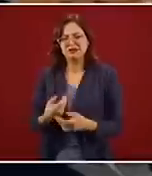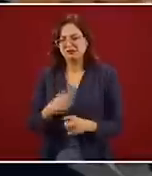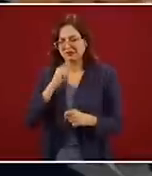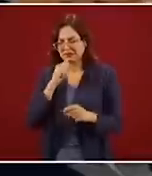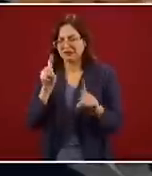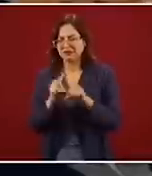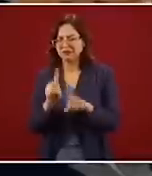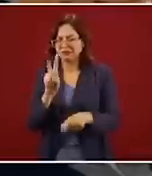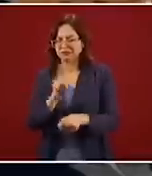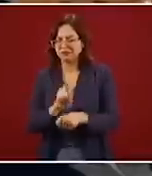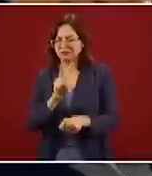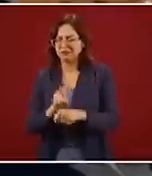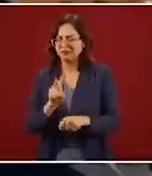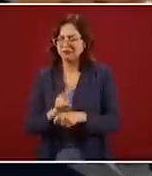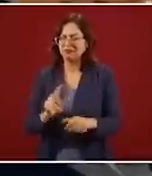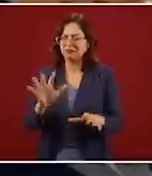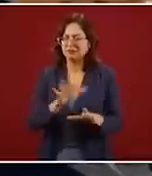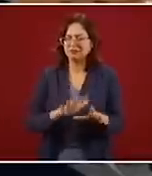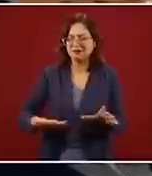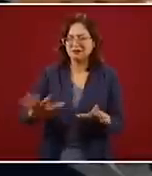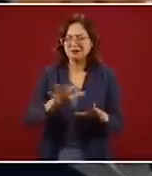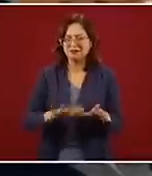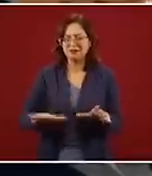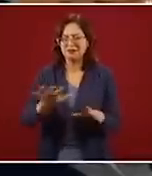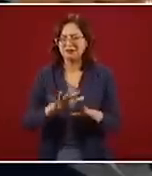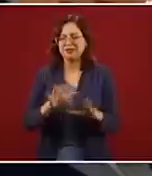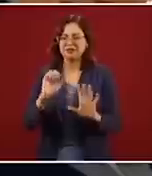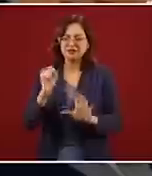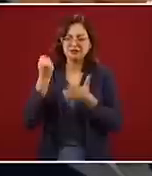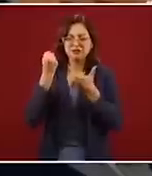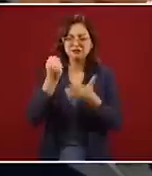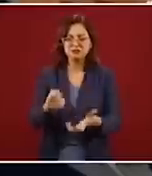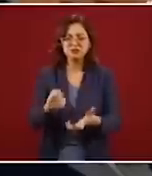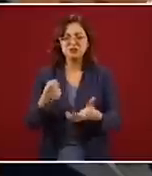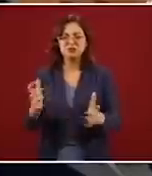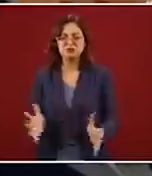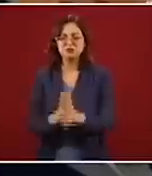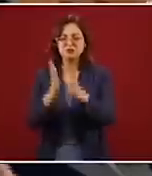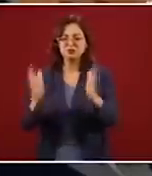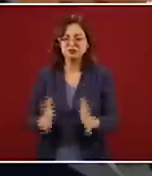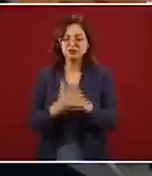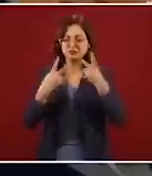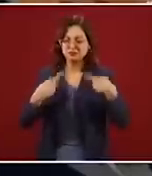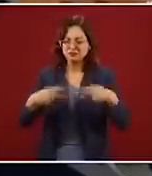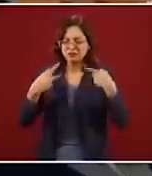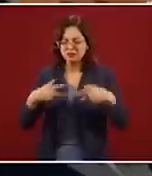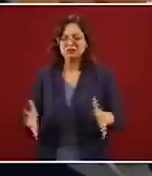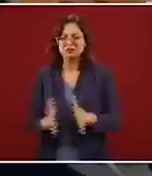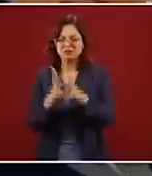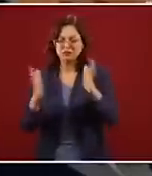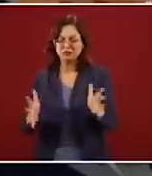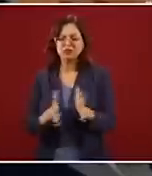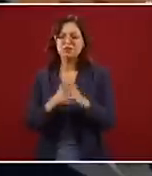auditorías sociales, la auditoría social, el presupuesto participativo. Son instrumentos